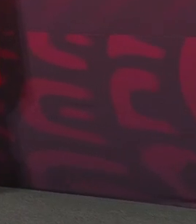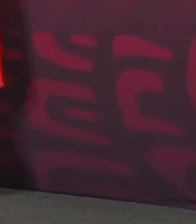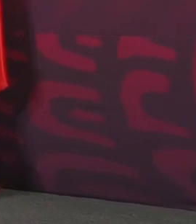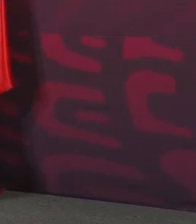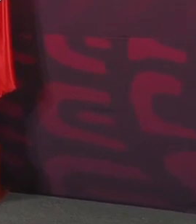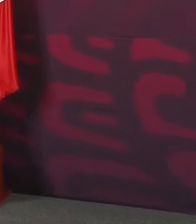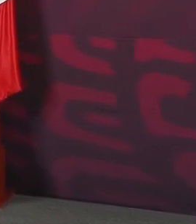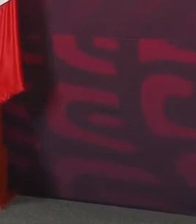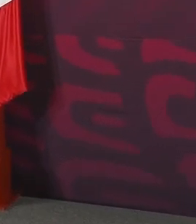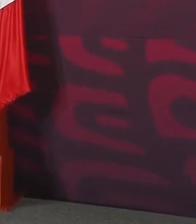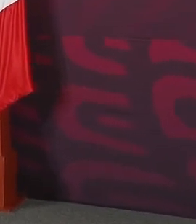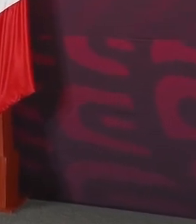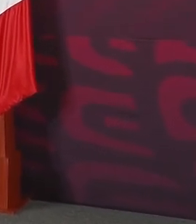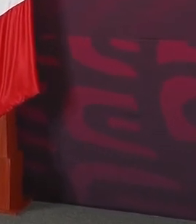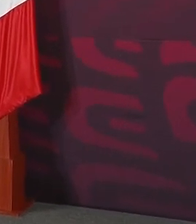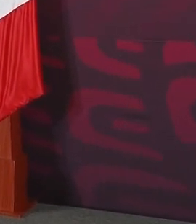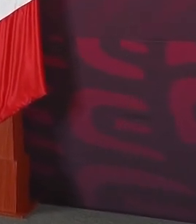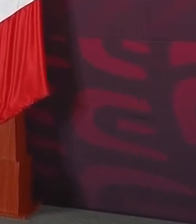Bueno, vamos